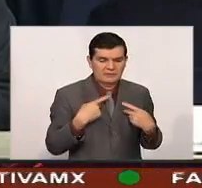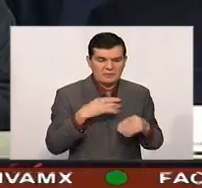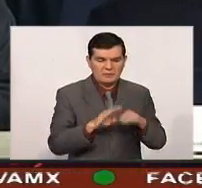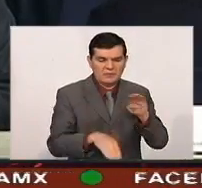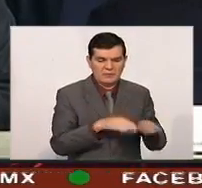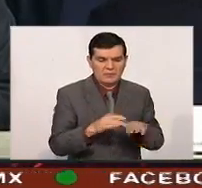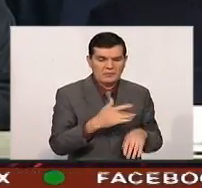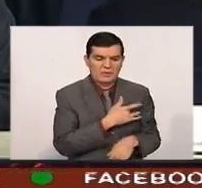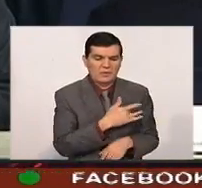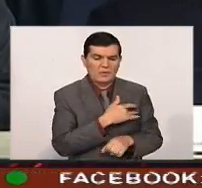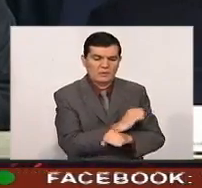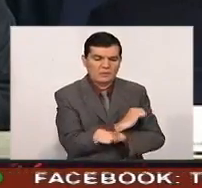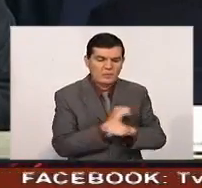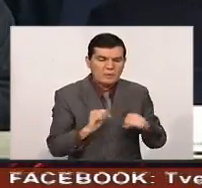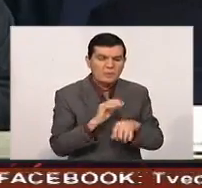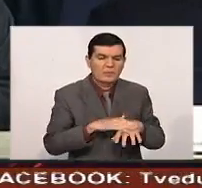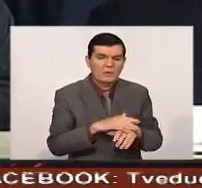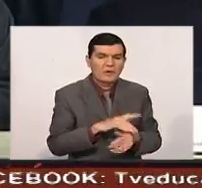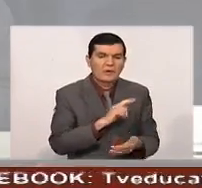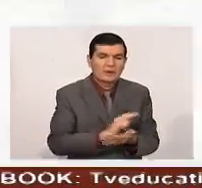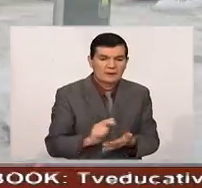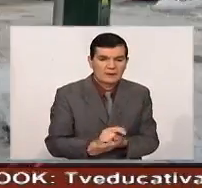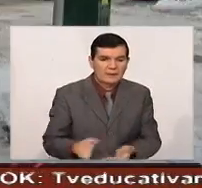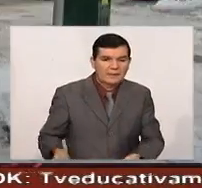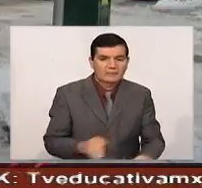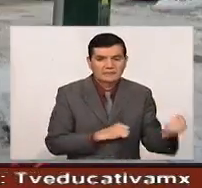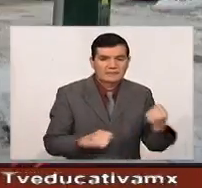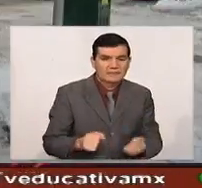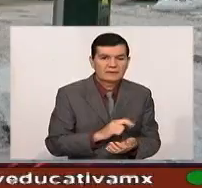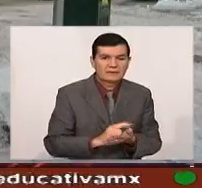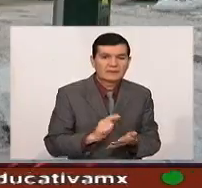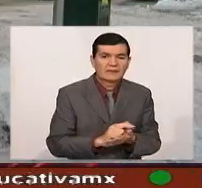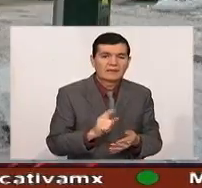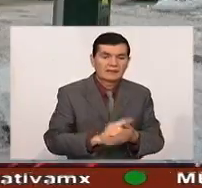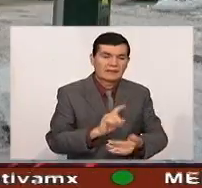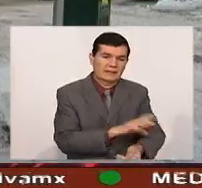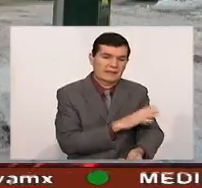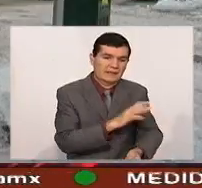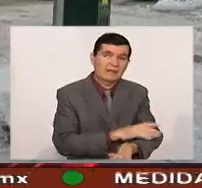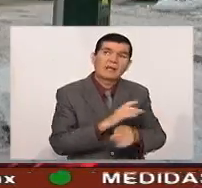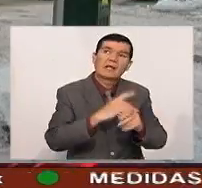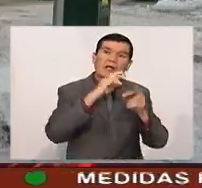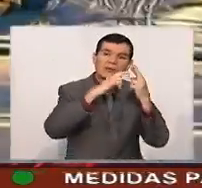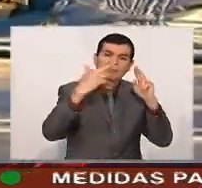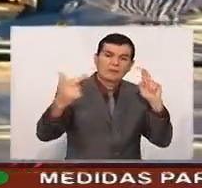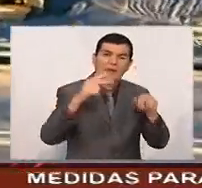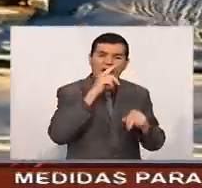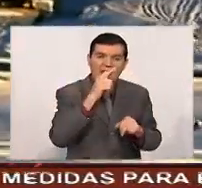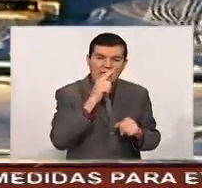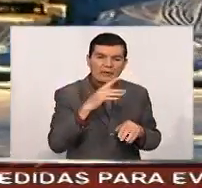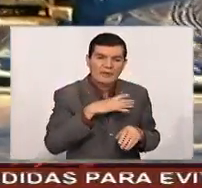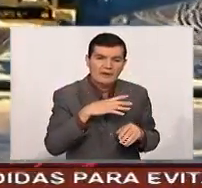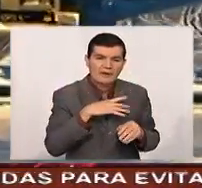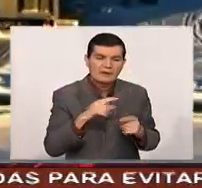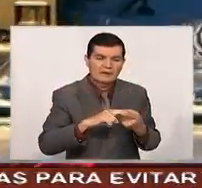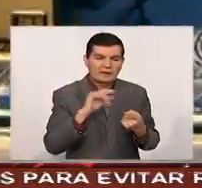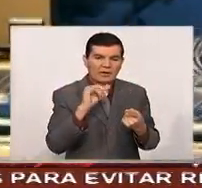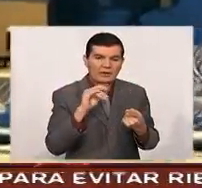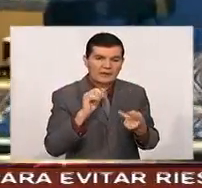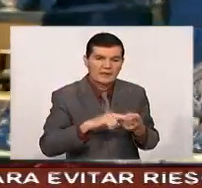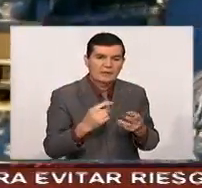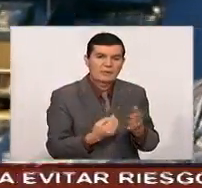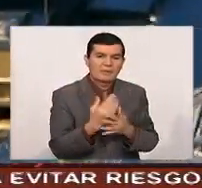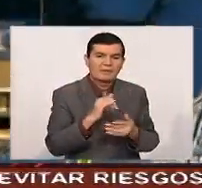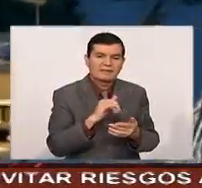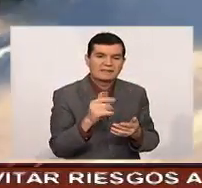dio un ataque cardíaco por limpiar la nieve. Los cortes de energía eléctrica han afectado principalmente a las Carolinas y Nueva